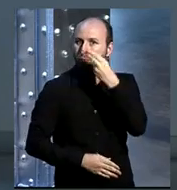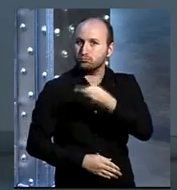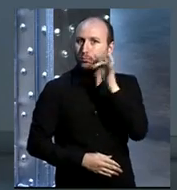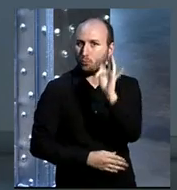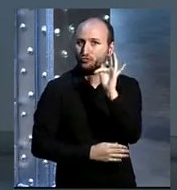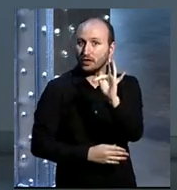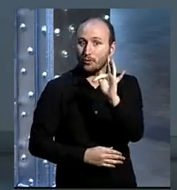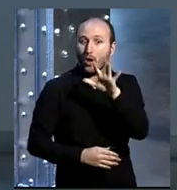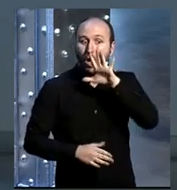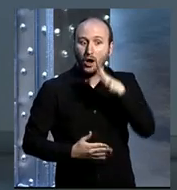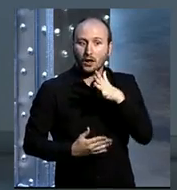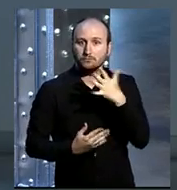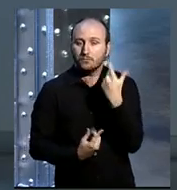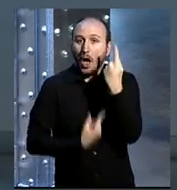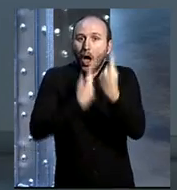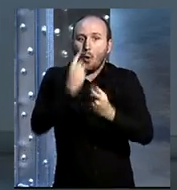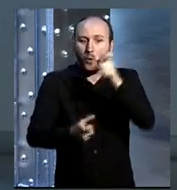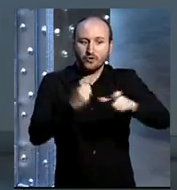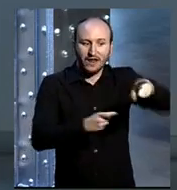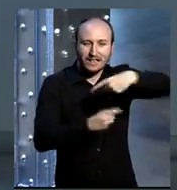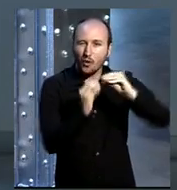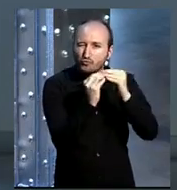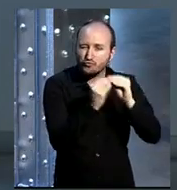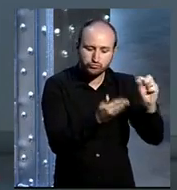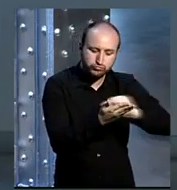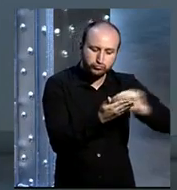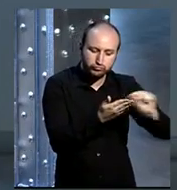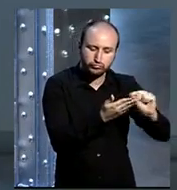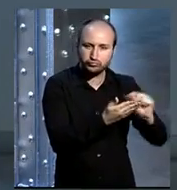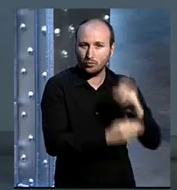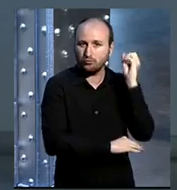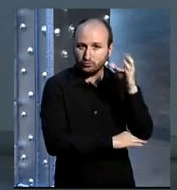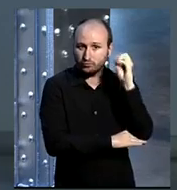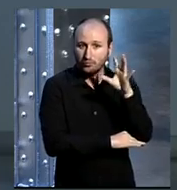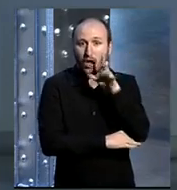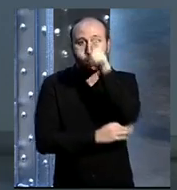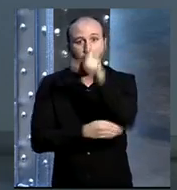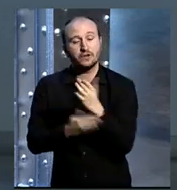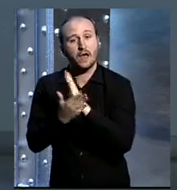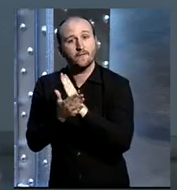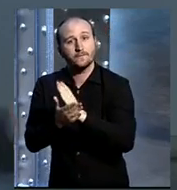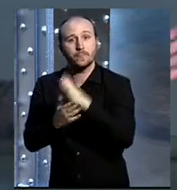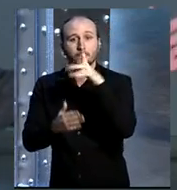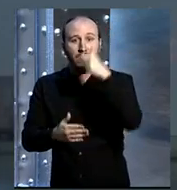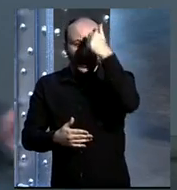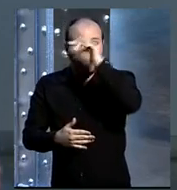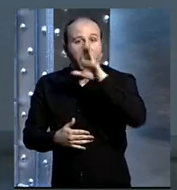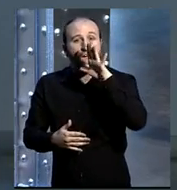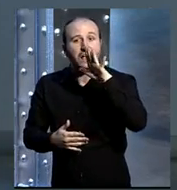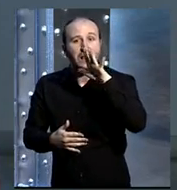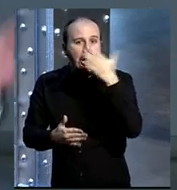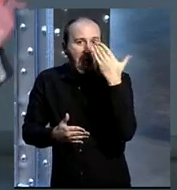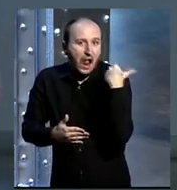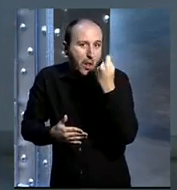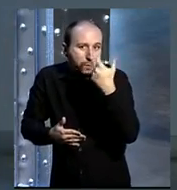cargo de algunas de las personas que lo han elaborado. El moderador será don Enric Badía, que es uno de los pocos genios que anda